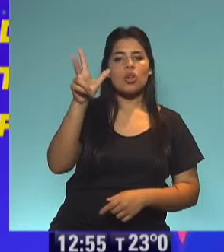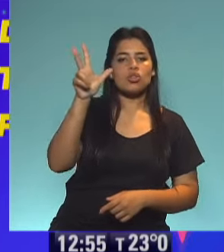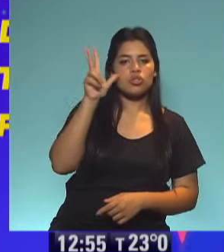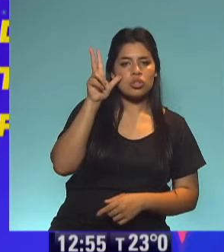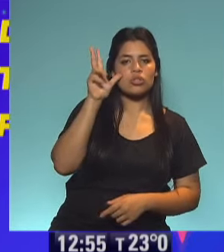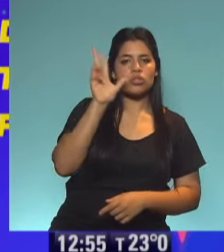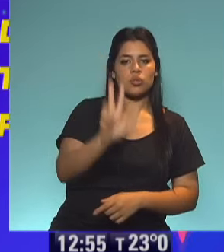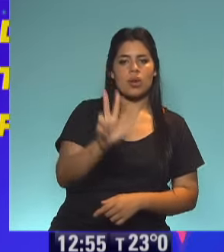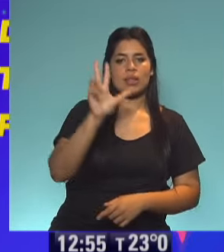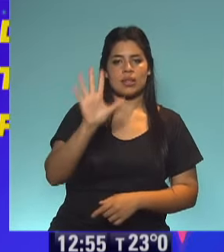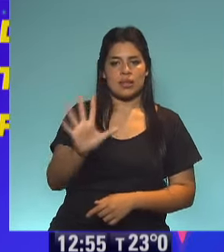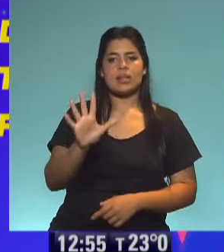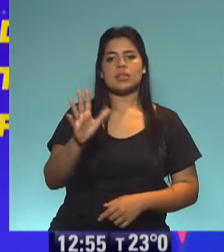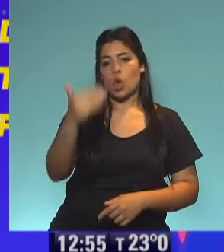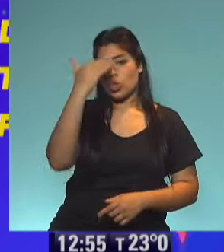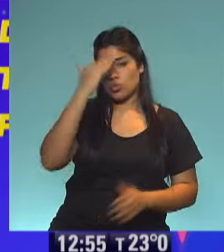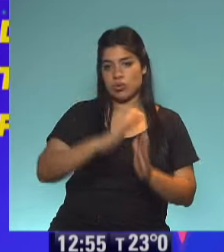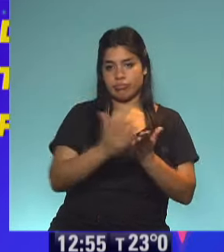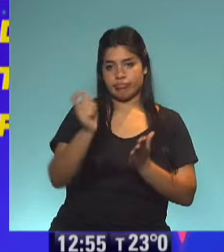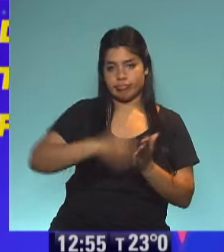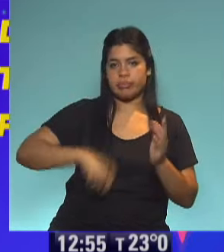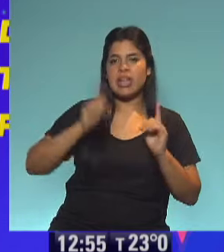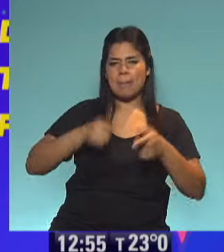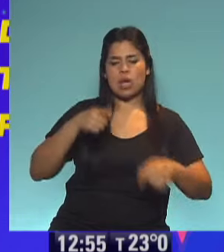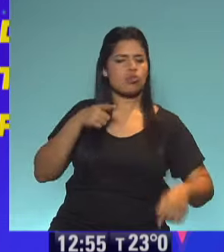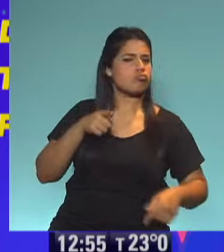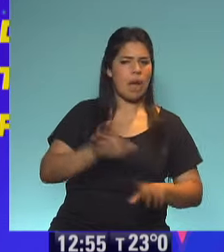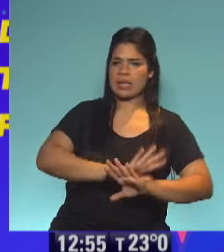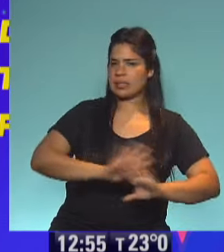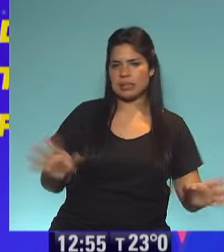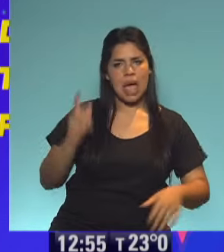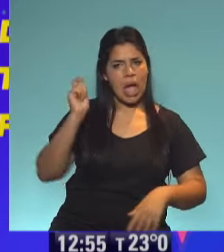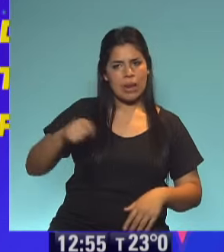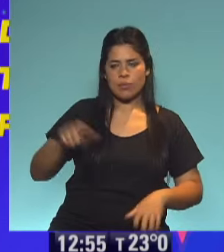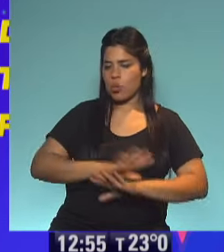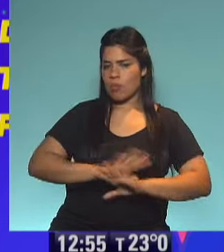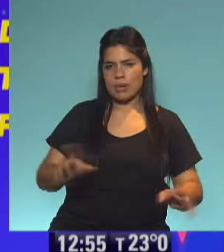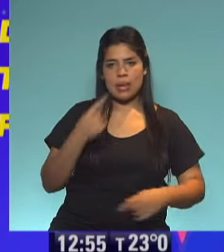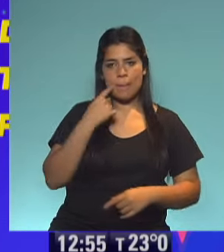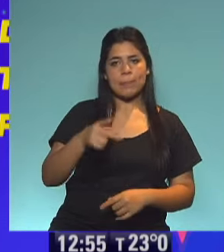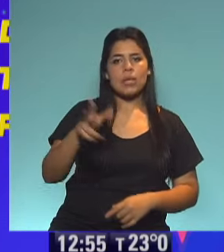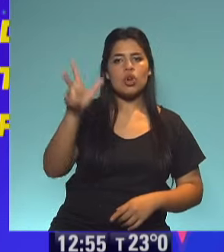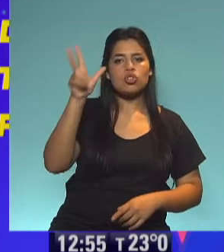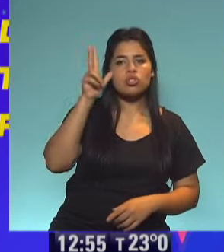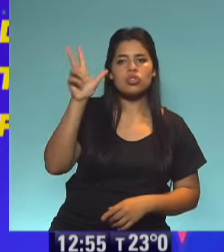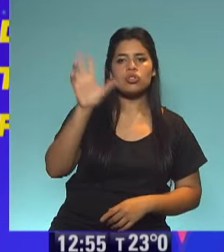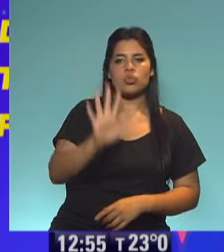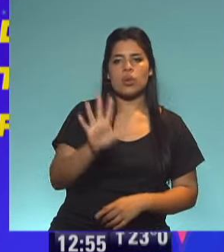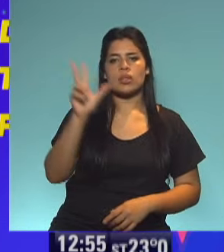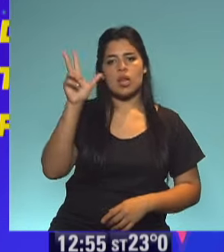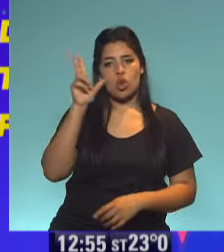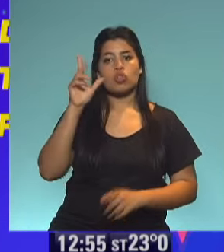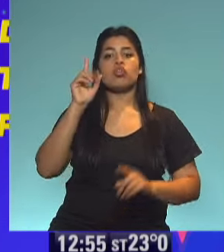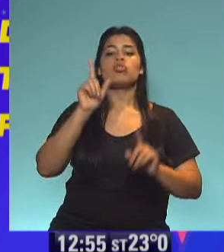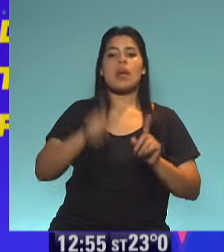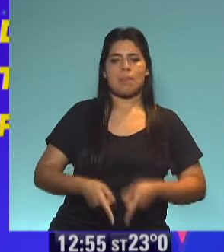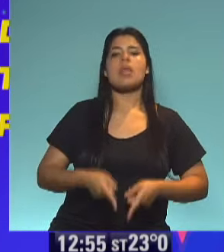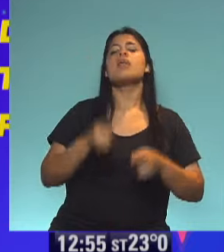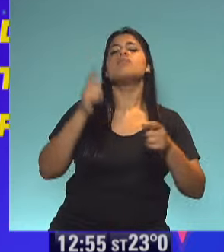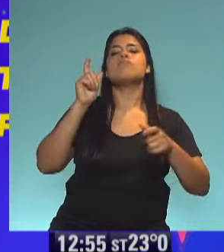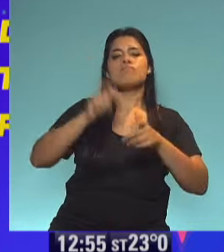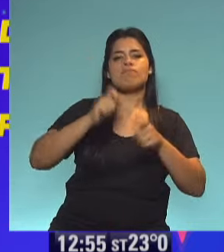1853, Constitución Nacional y abolición de la esclavitud. 1858, primeros periódicos de la comunidad afro, la